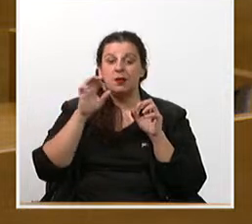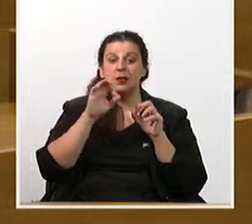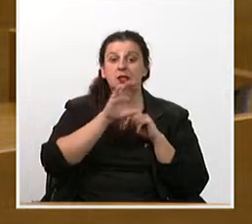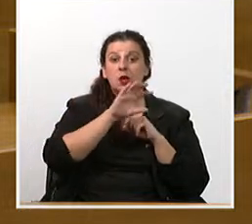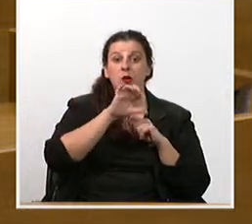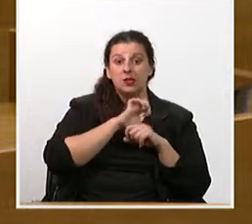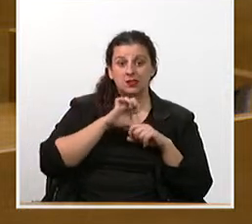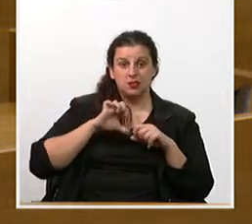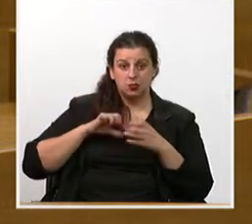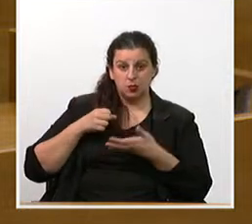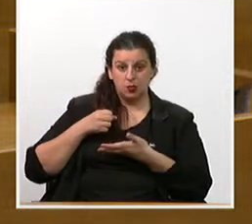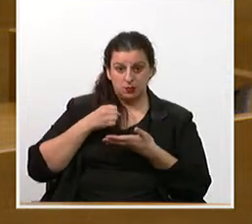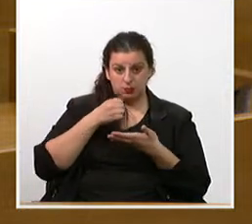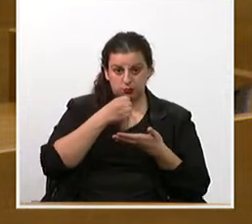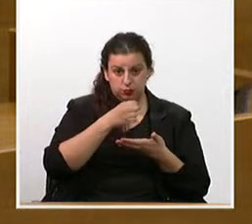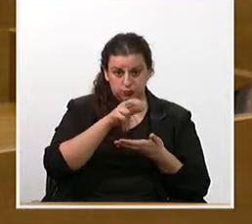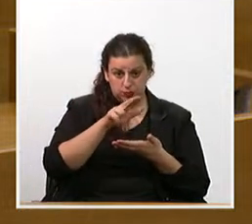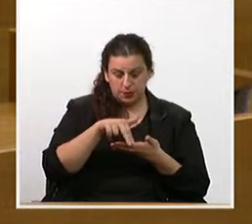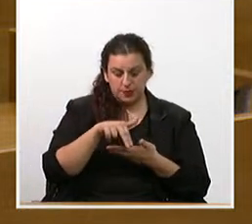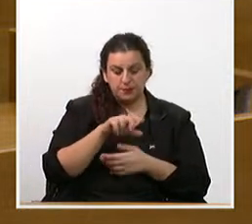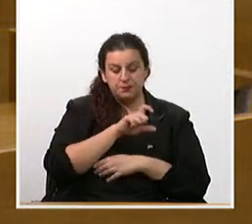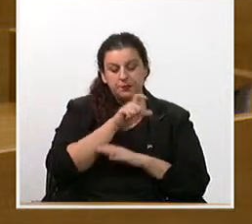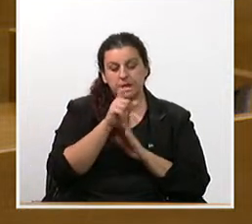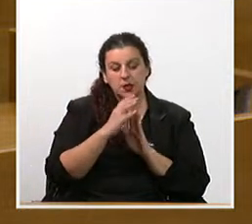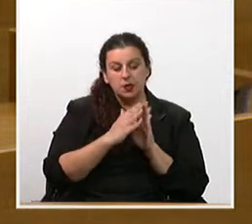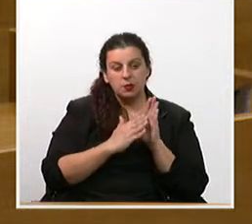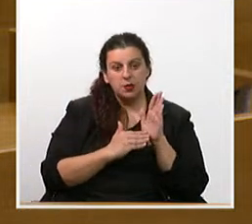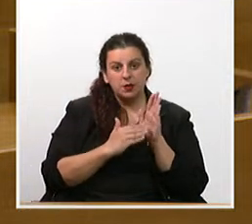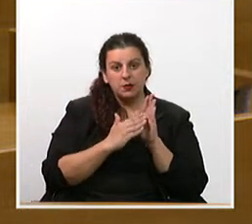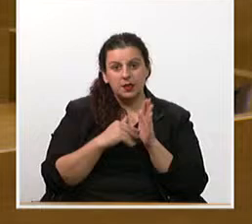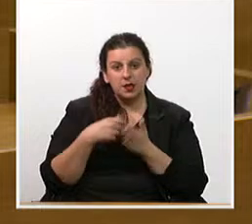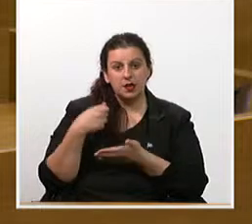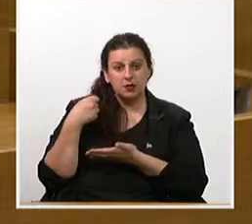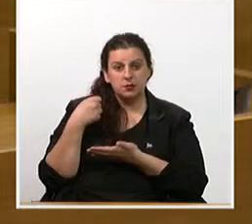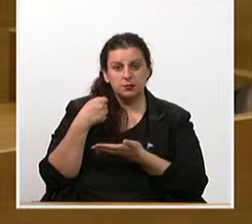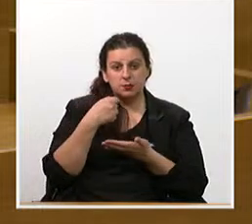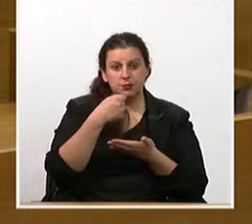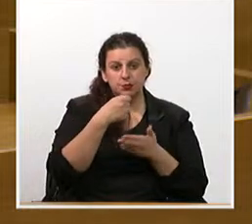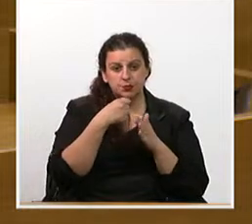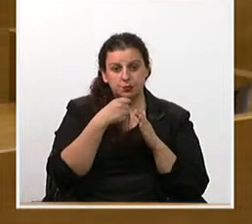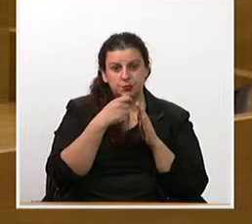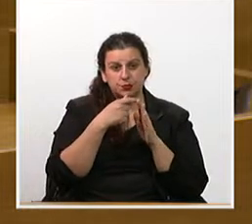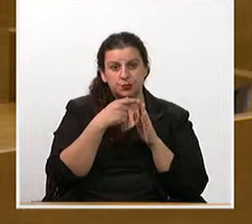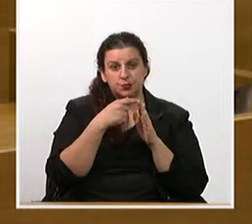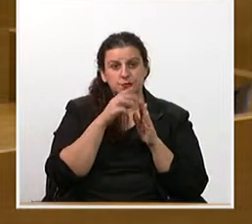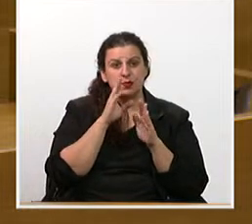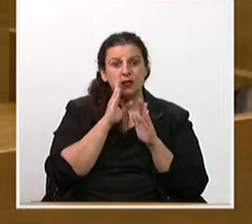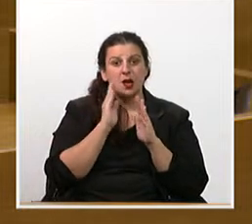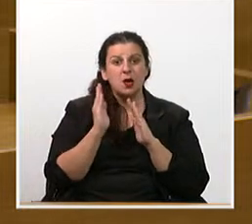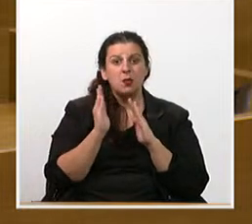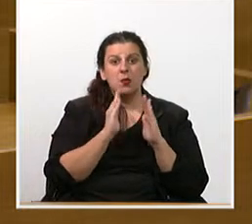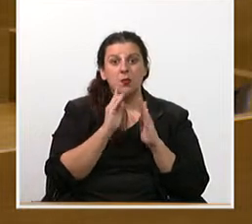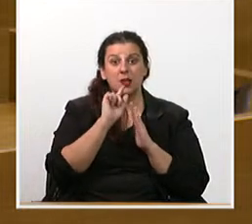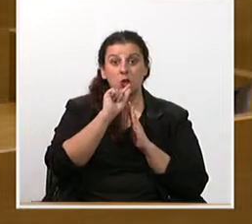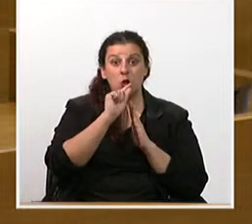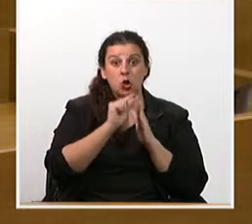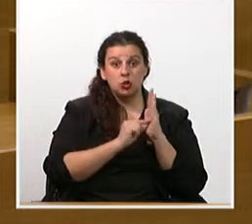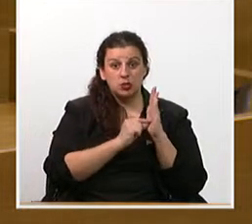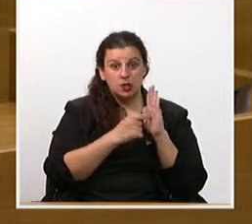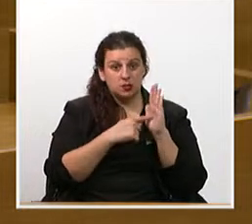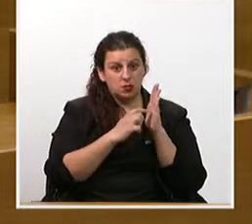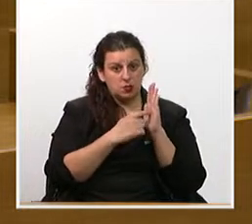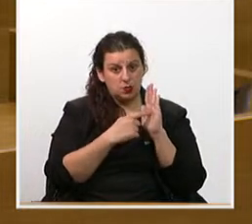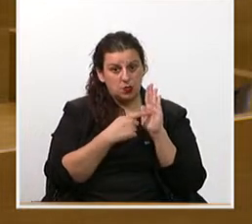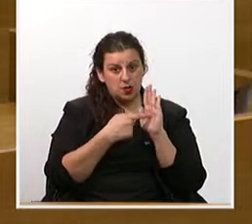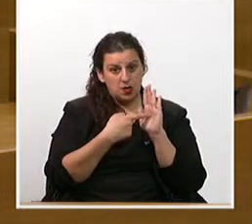autónomas en el caso de las de la comunidad valenciana esa subvención se descuenta automáticamente en el momento de la contratación es decir tiene